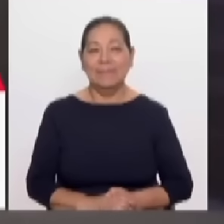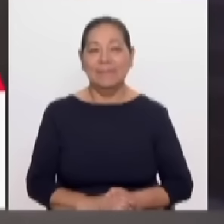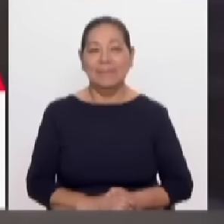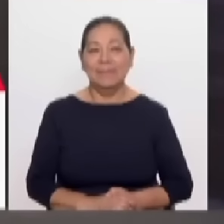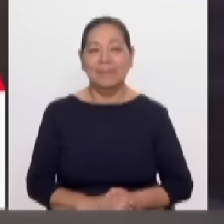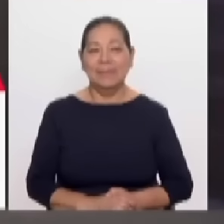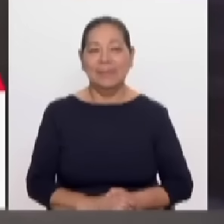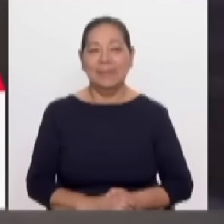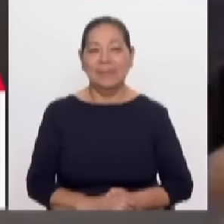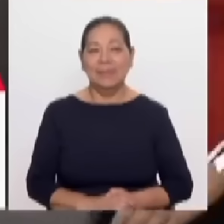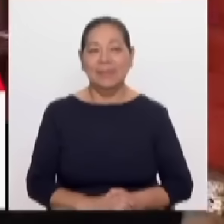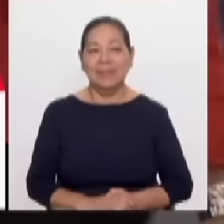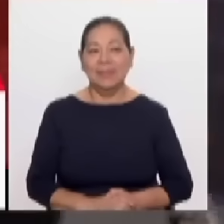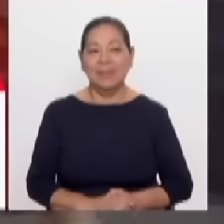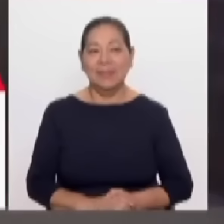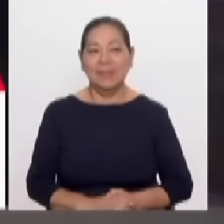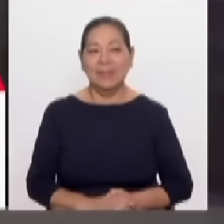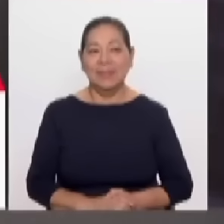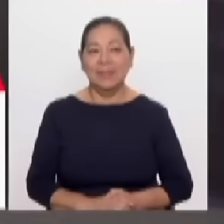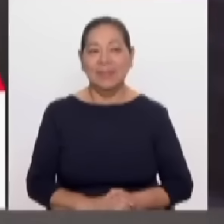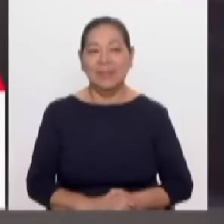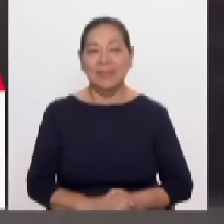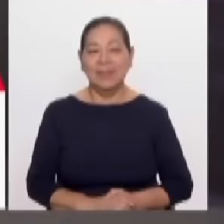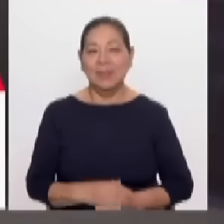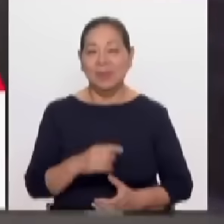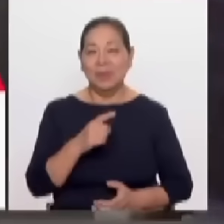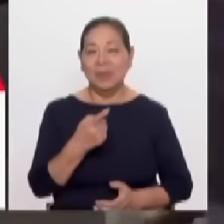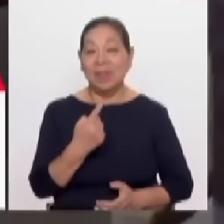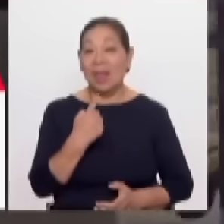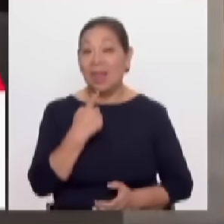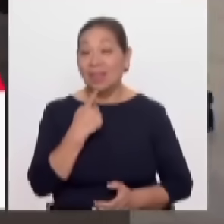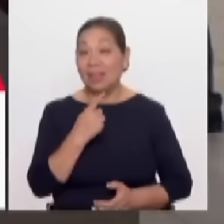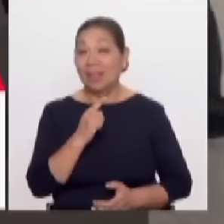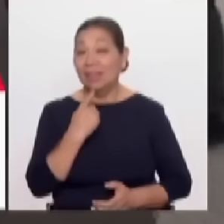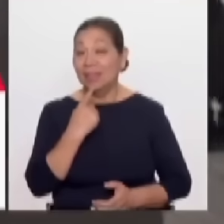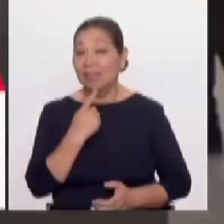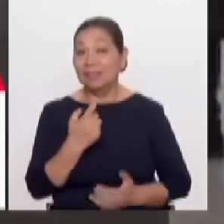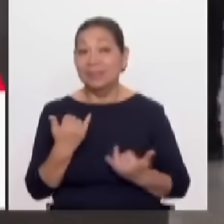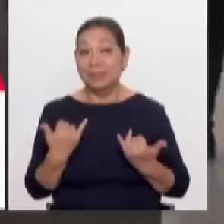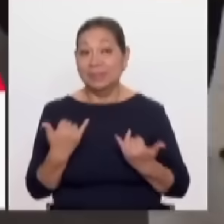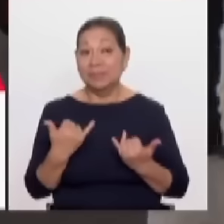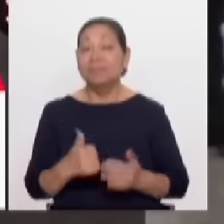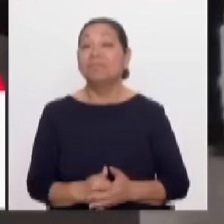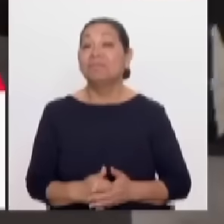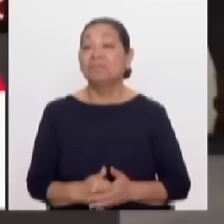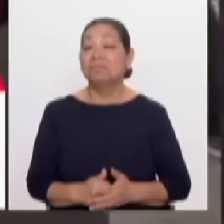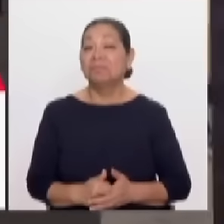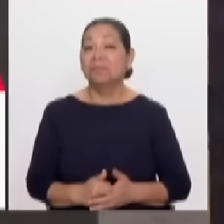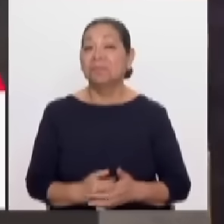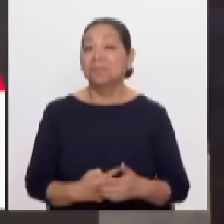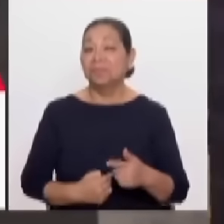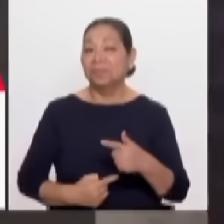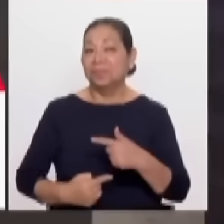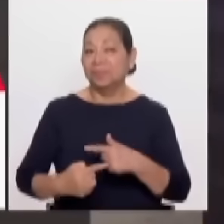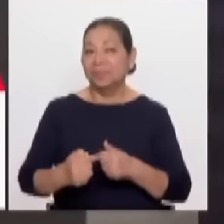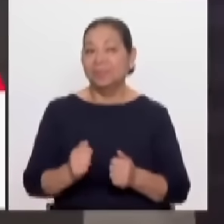Arcilia Boluarte se convierte así en la primera usuaria. Con estas imágenes nosotros